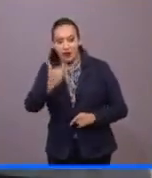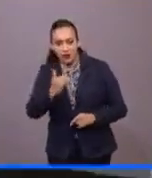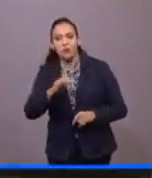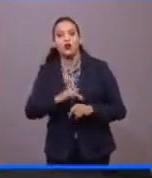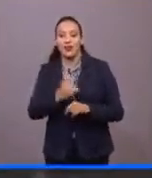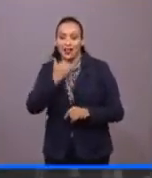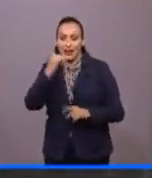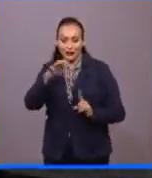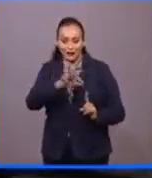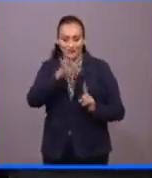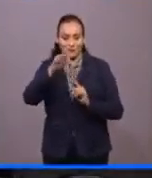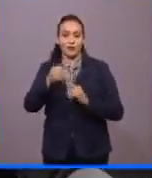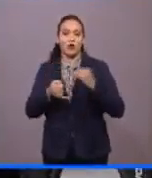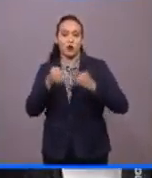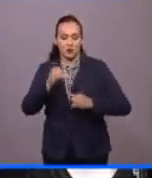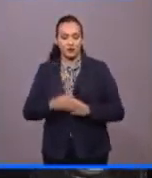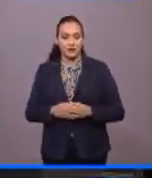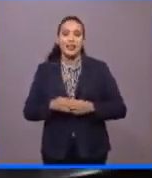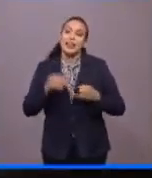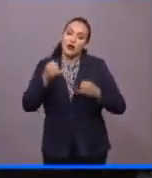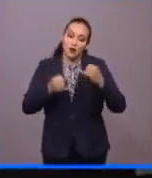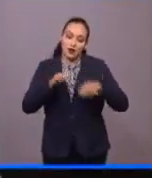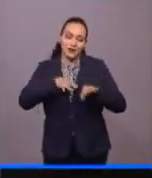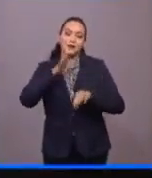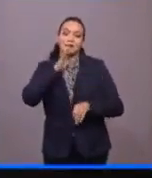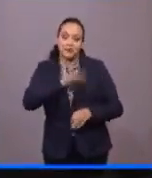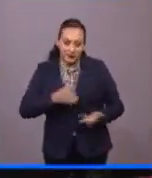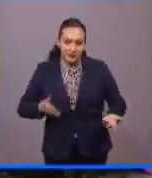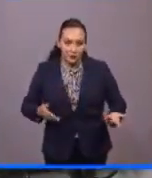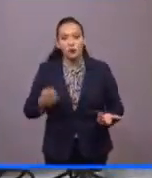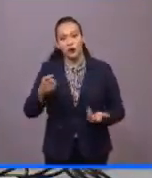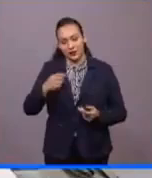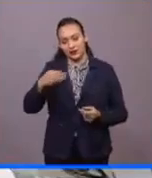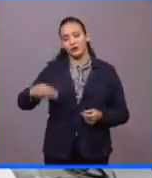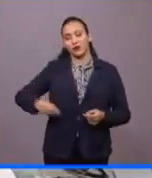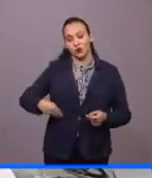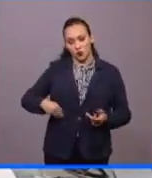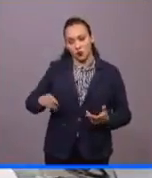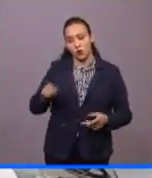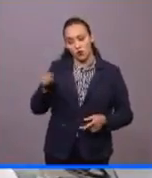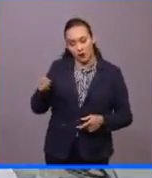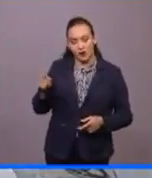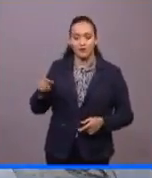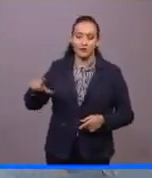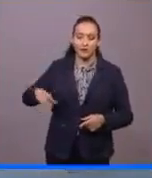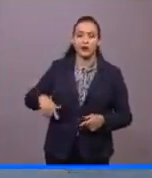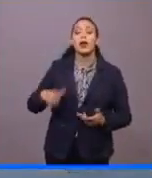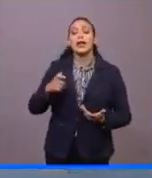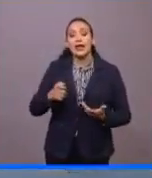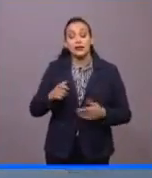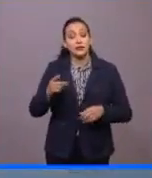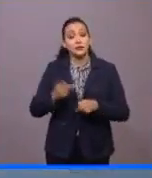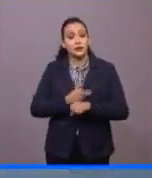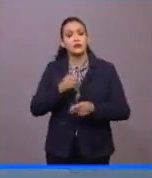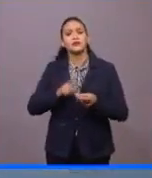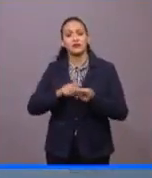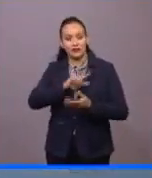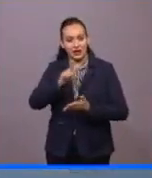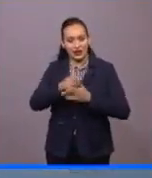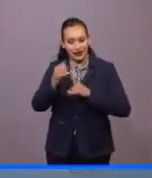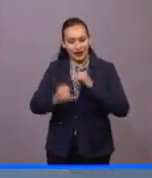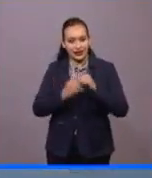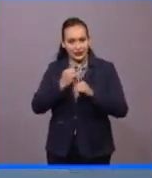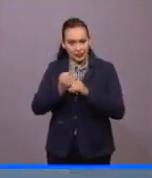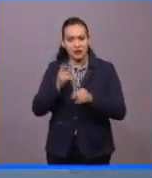judicial parte del derecho a una justicia sin errores y emana de tratados internacionales de los que México forma